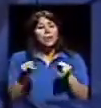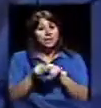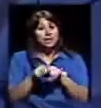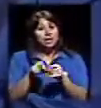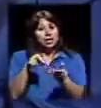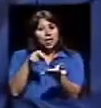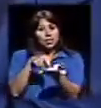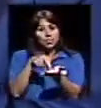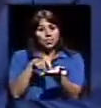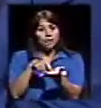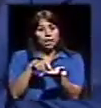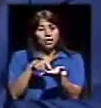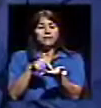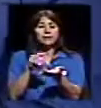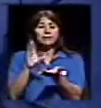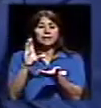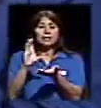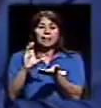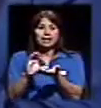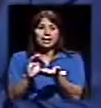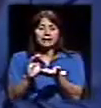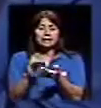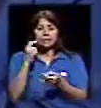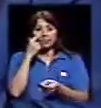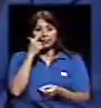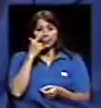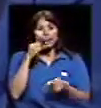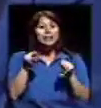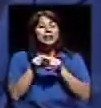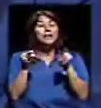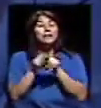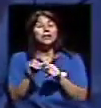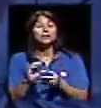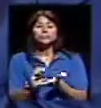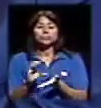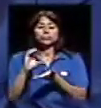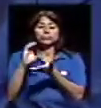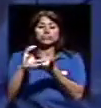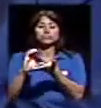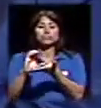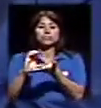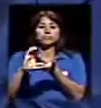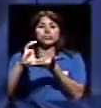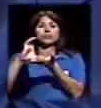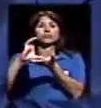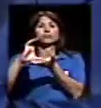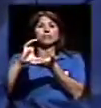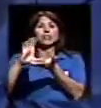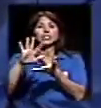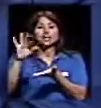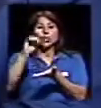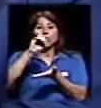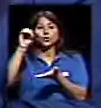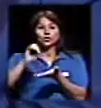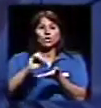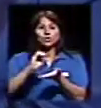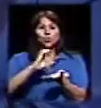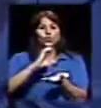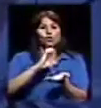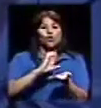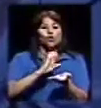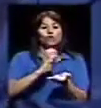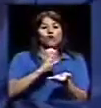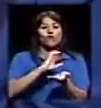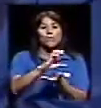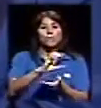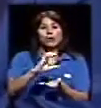deuda, ya lo dije. Crece la partida de remuneraciones en un 5%, siempre más allá de